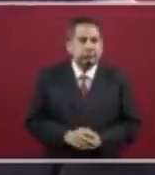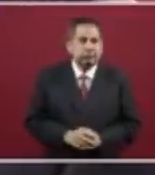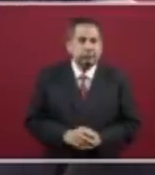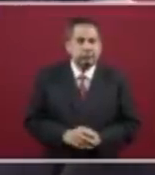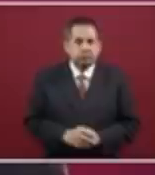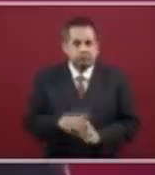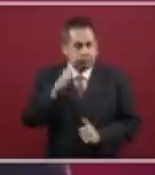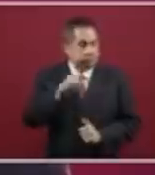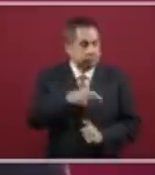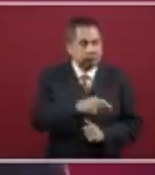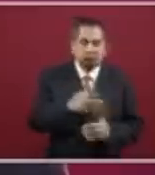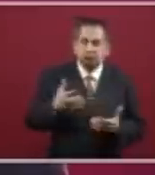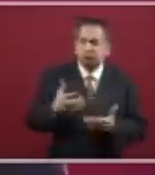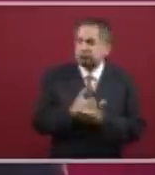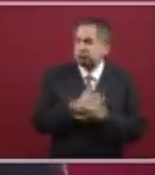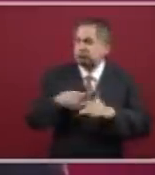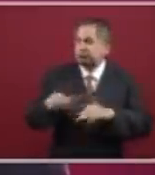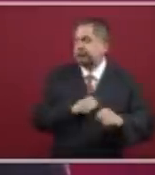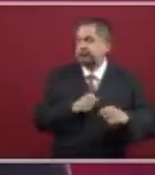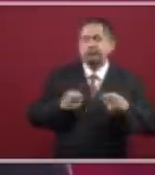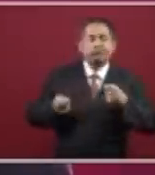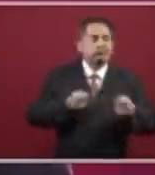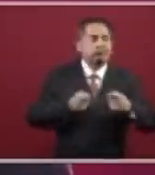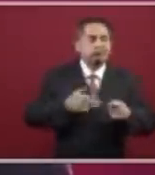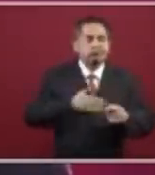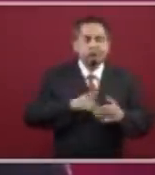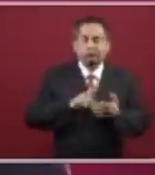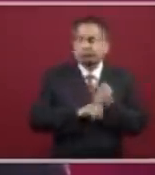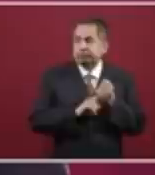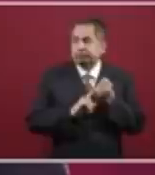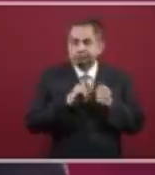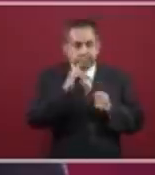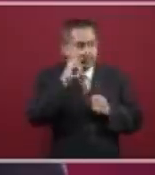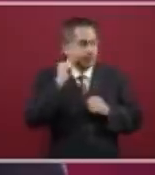se apodere de instituciones.